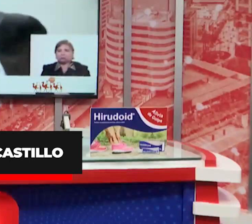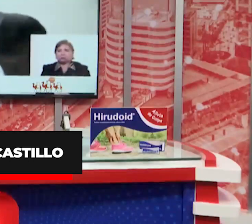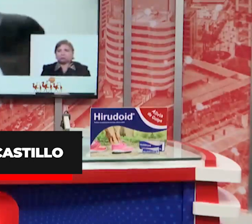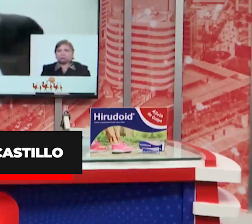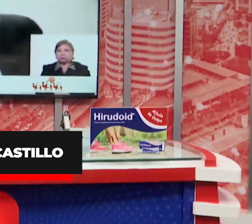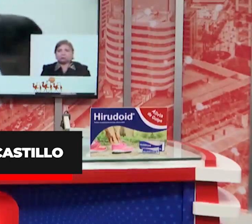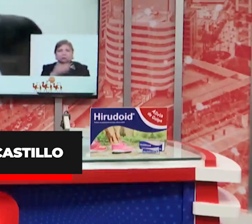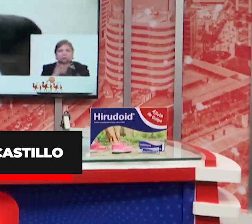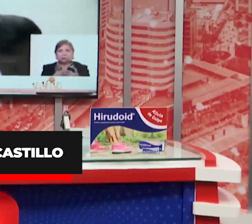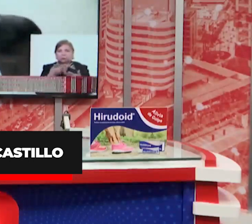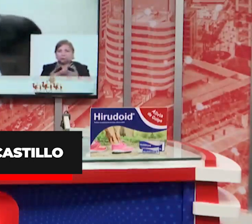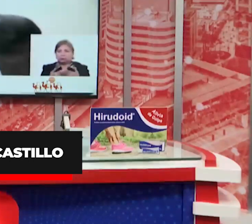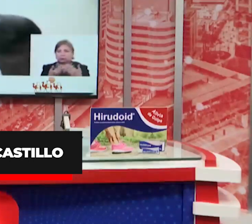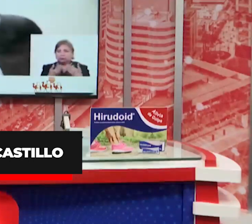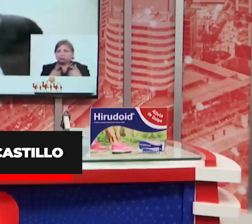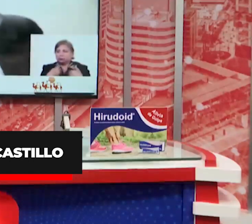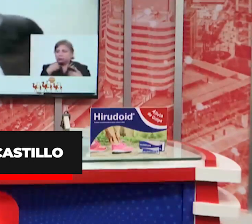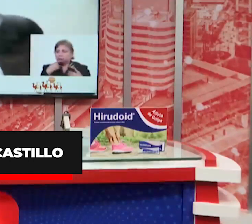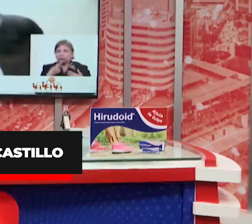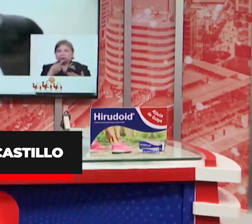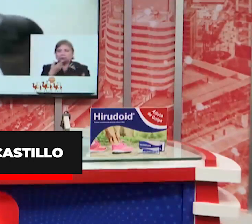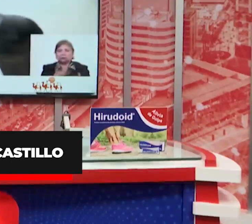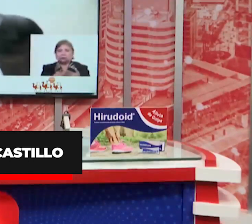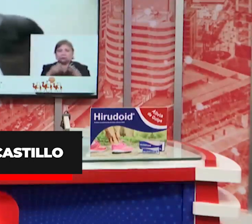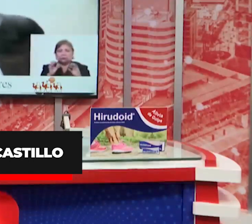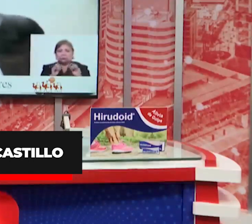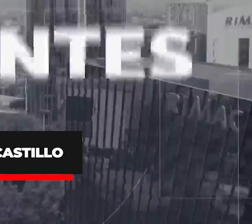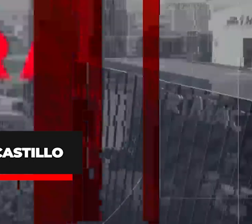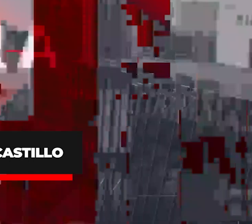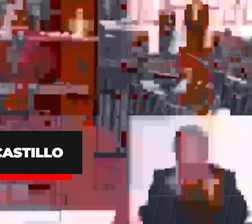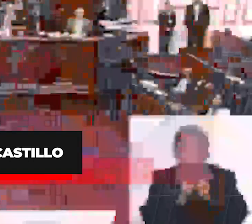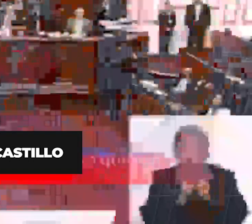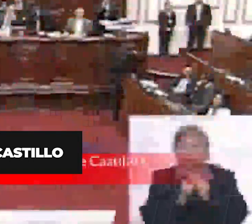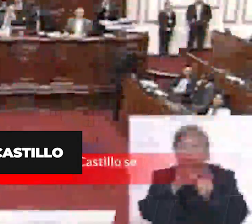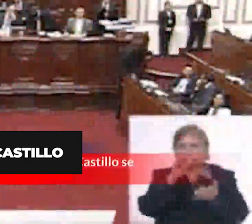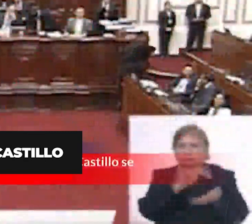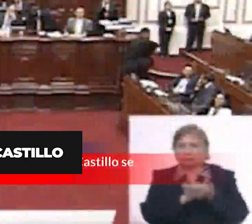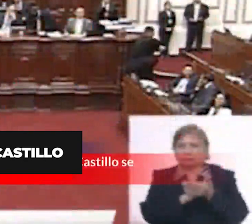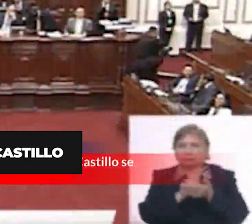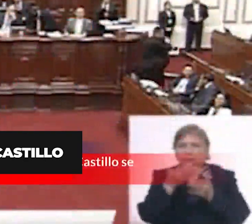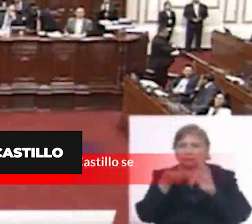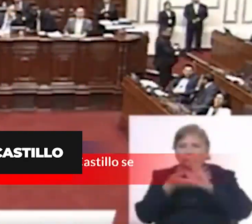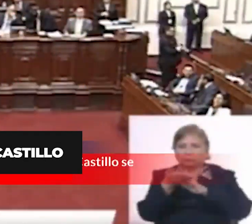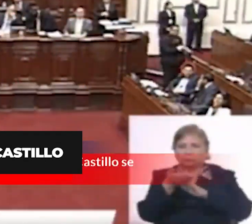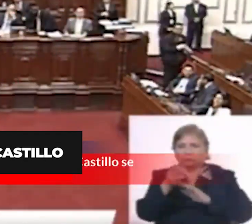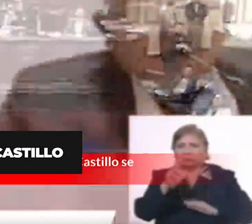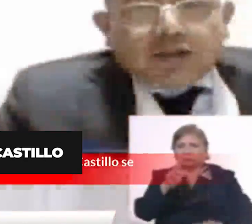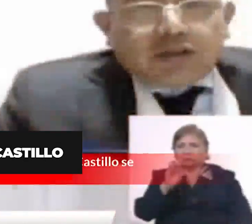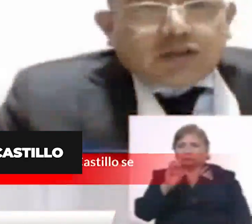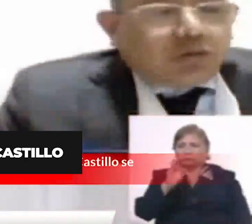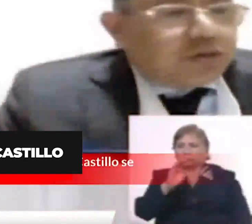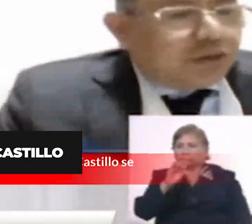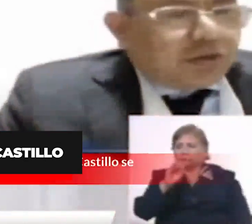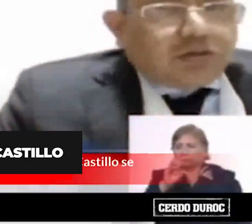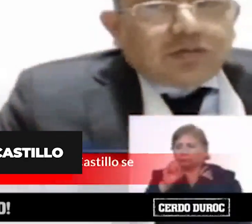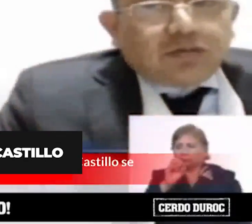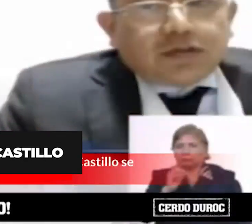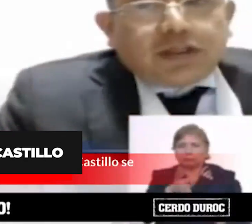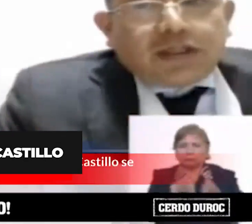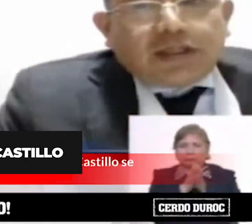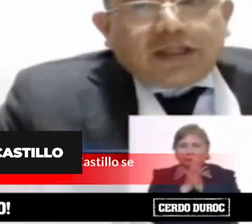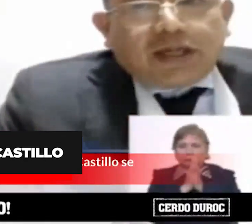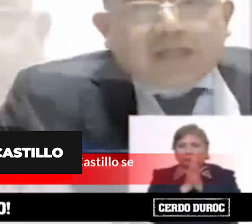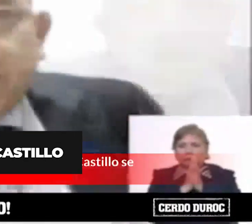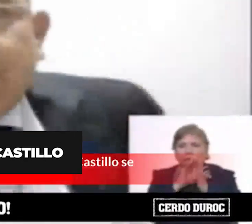alargar la muerte final de Pedro Castillo. He presentado un recurso y solicito